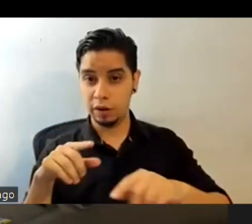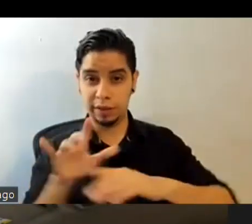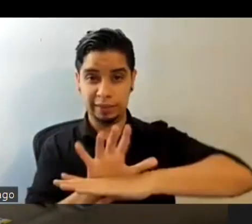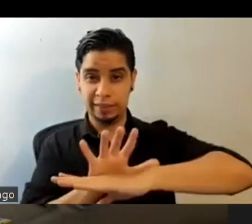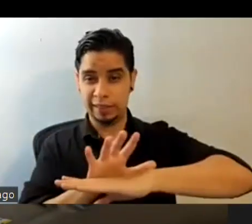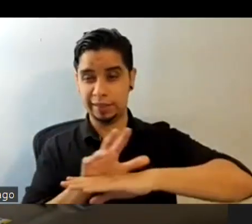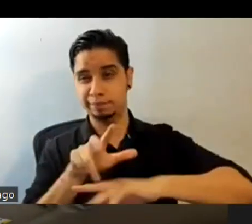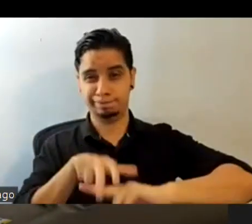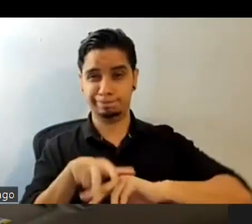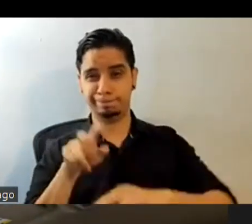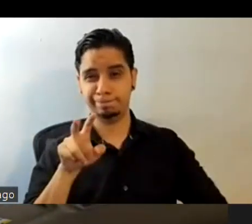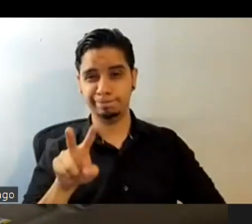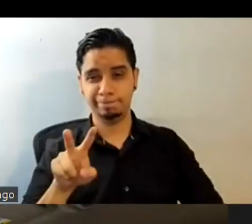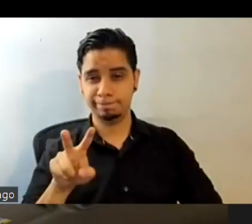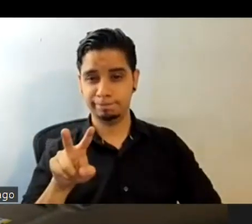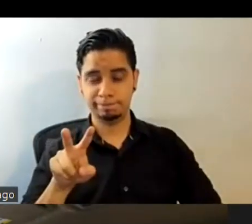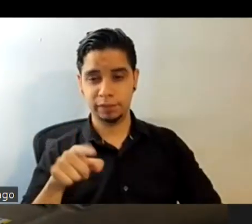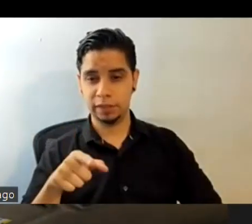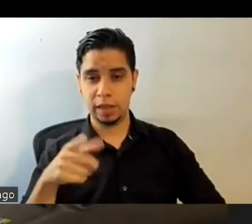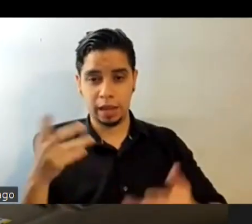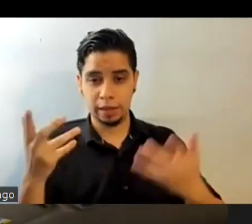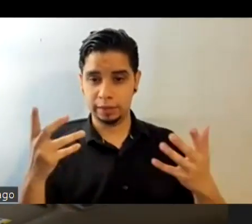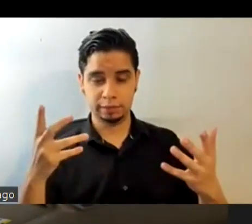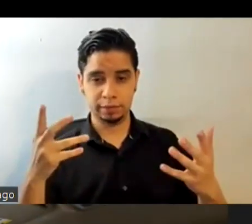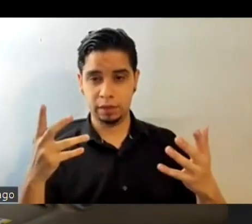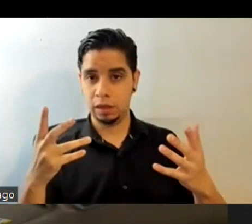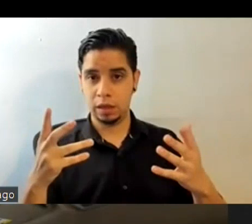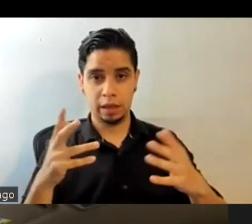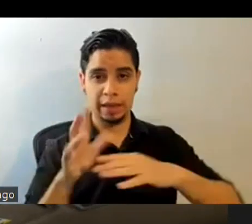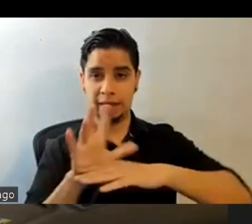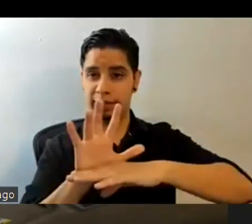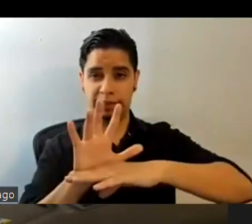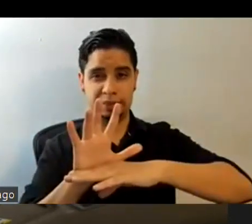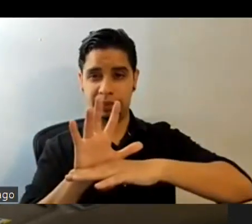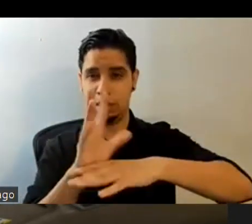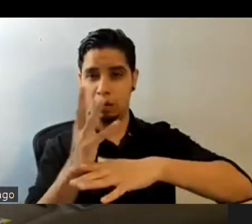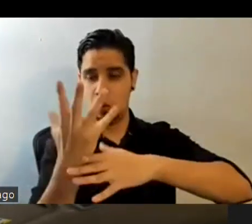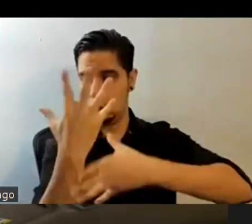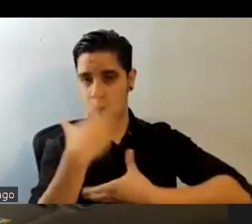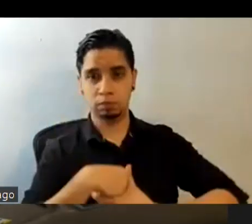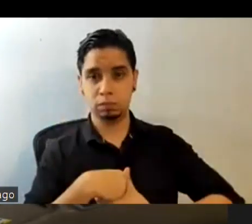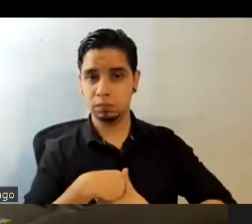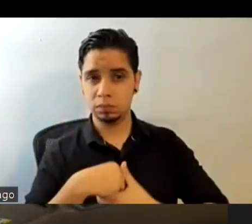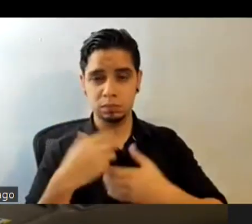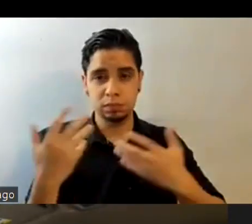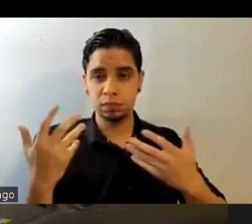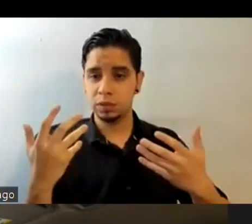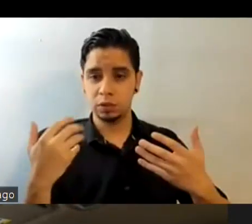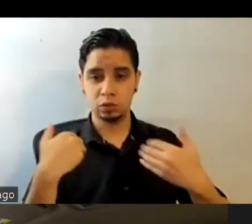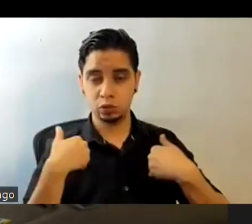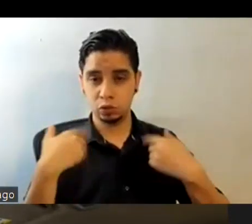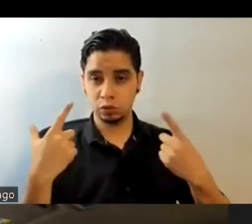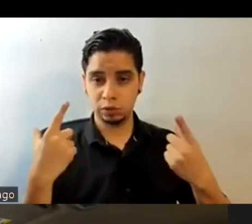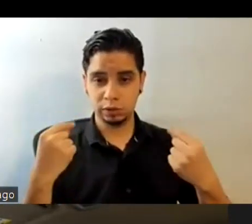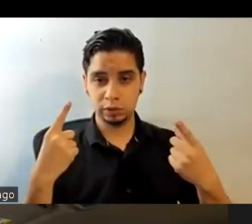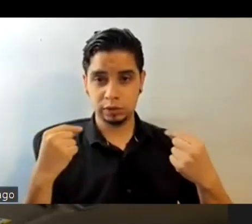esa película y ahí, metafóricamente, el cine me tragó nuevamente. Así que yo era el que iba al cine de